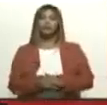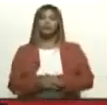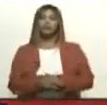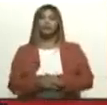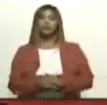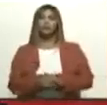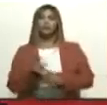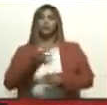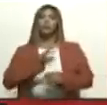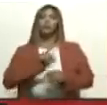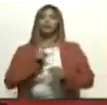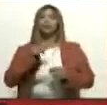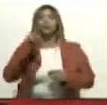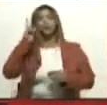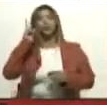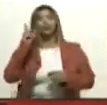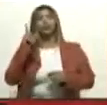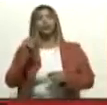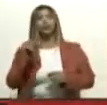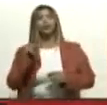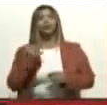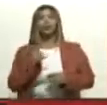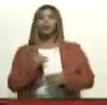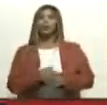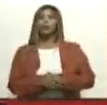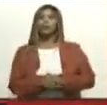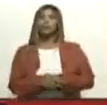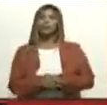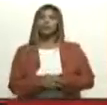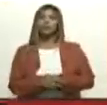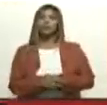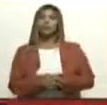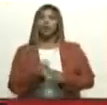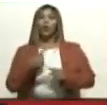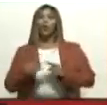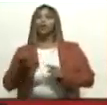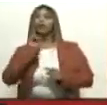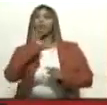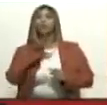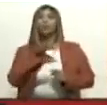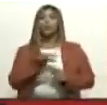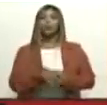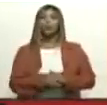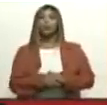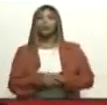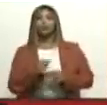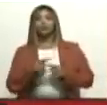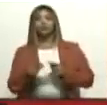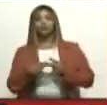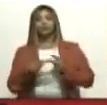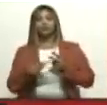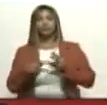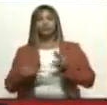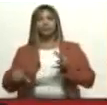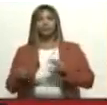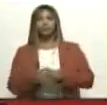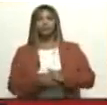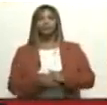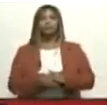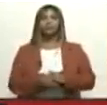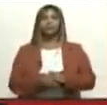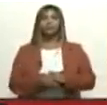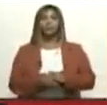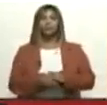de los mitos indígenas. Mm. Y así tenemos también de otras historias, con Cosimo Mandrilo, Laura